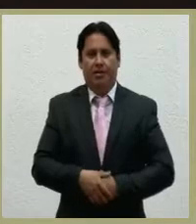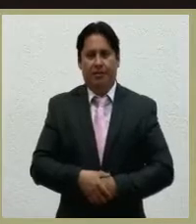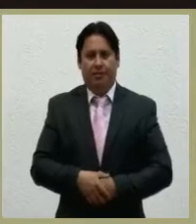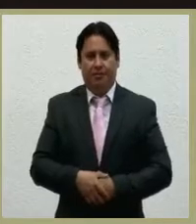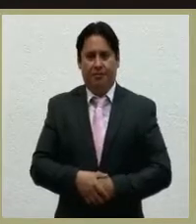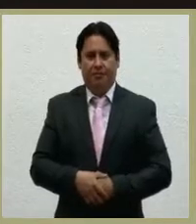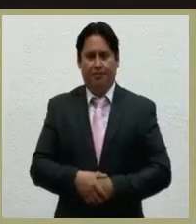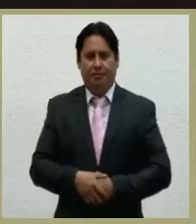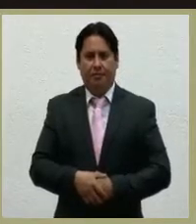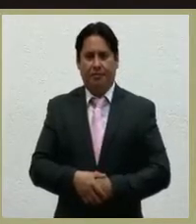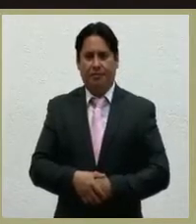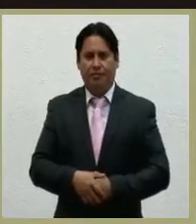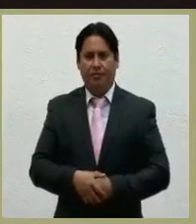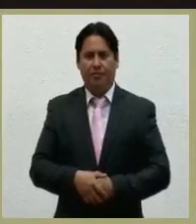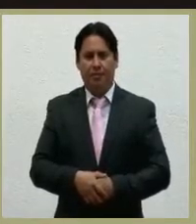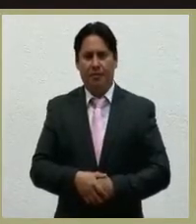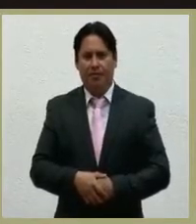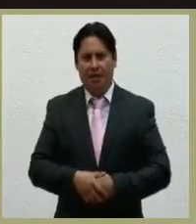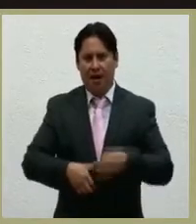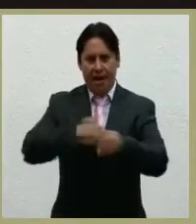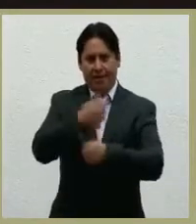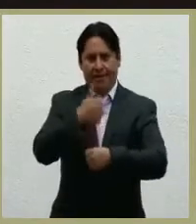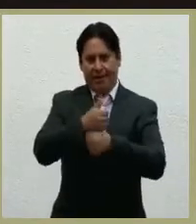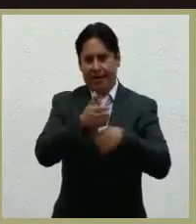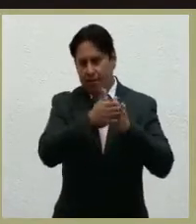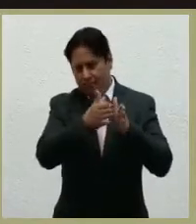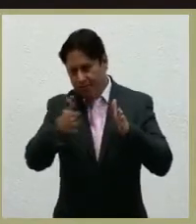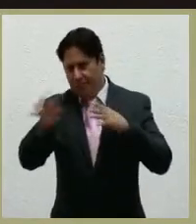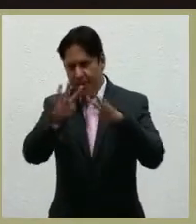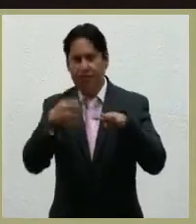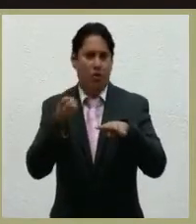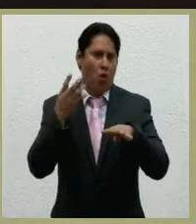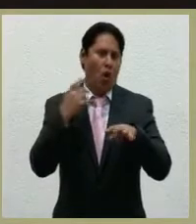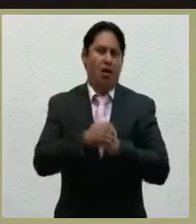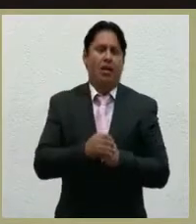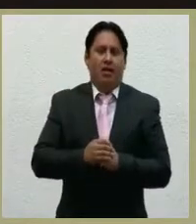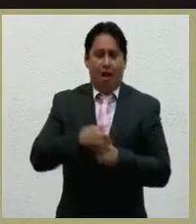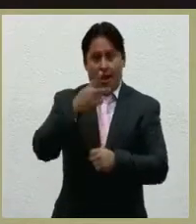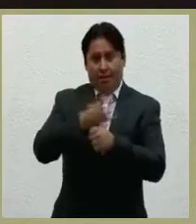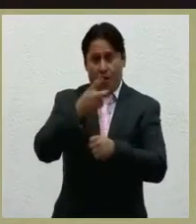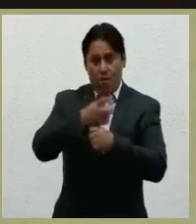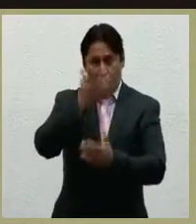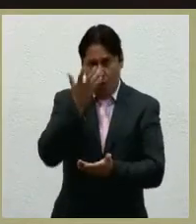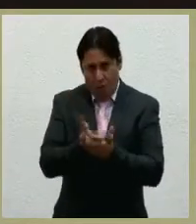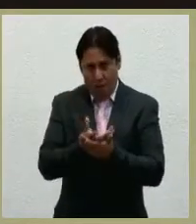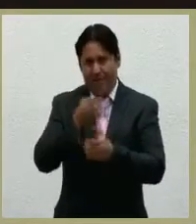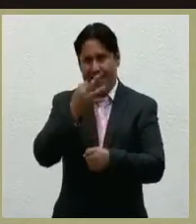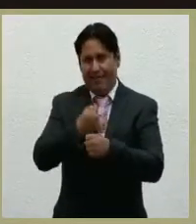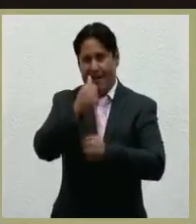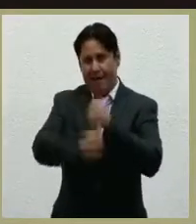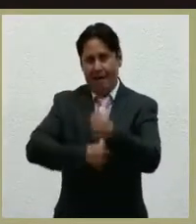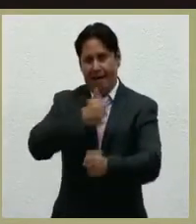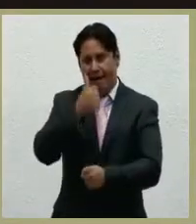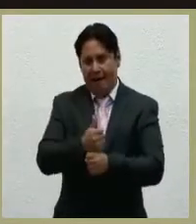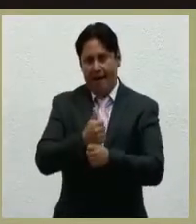Libre y Soberano de Chiapas al sexto periodo extraordinario de sesiones, correspondiente al segundo receso del tercer año de